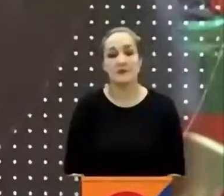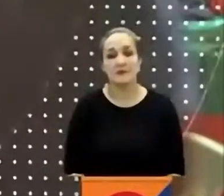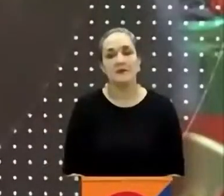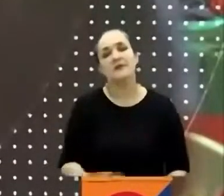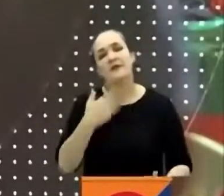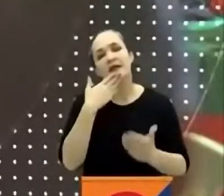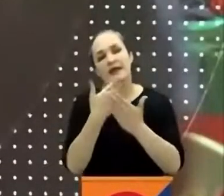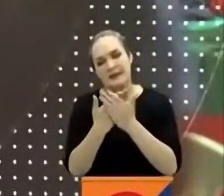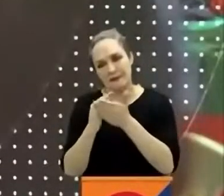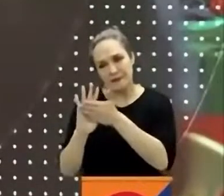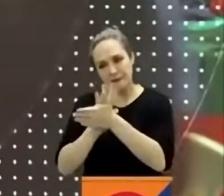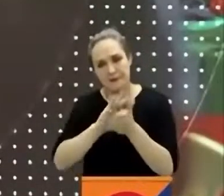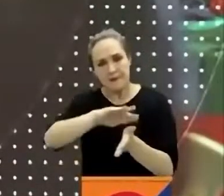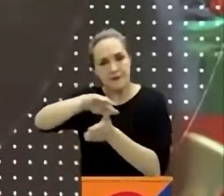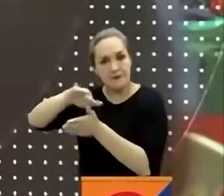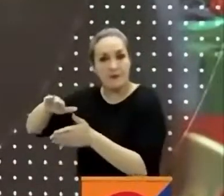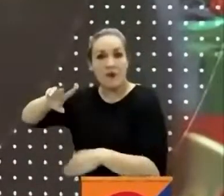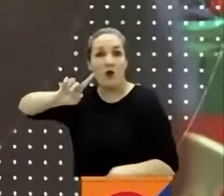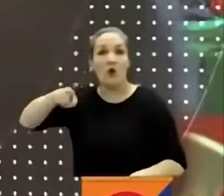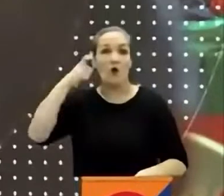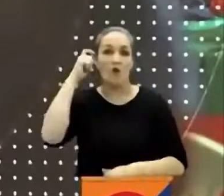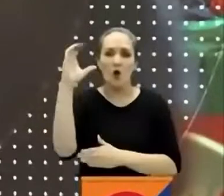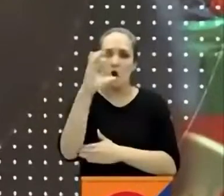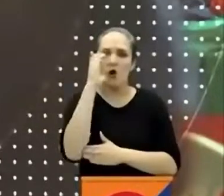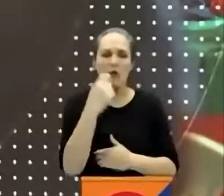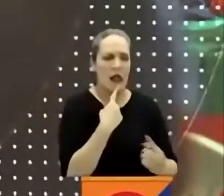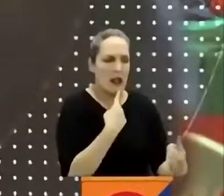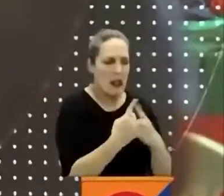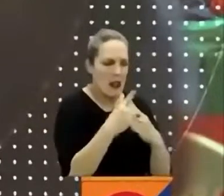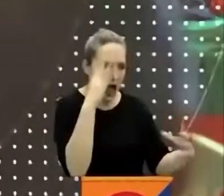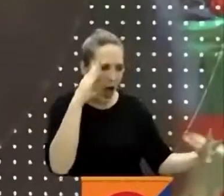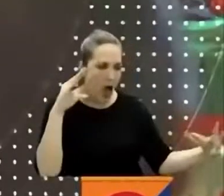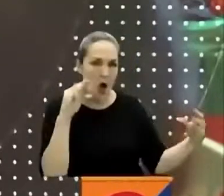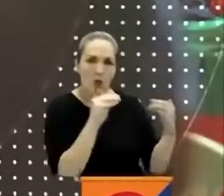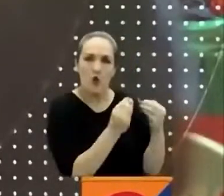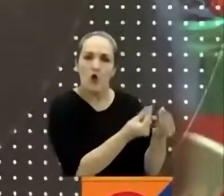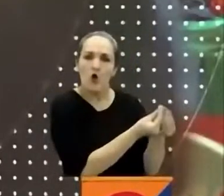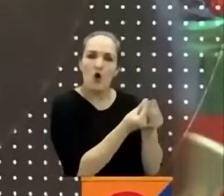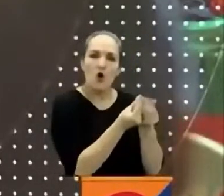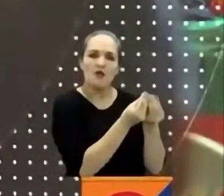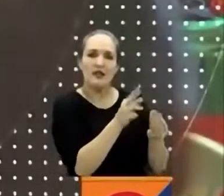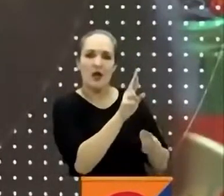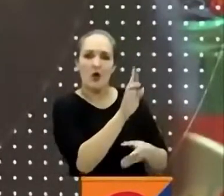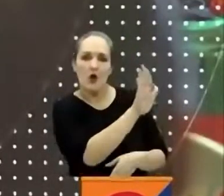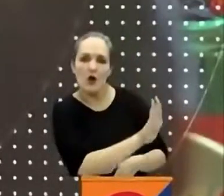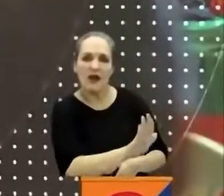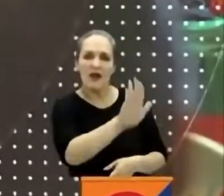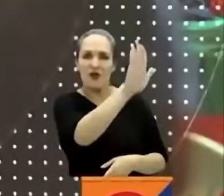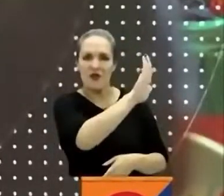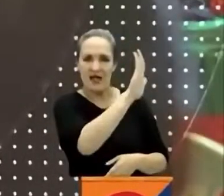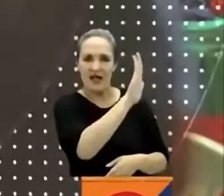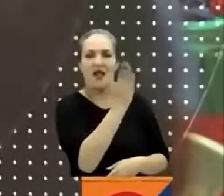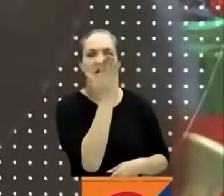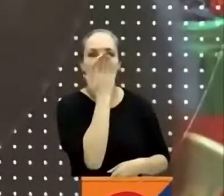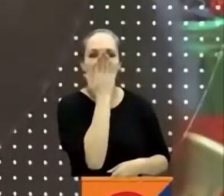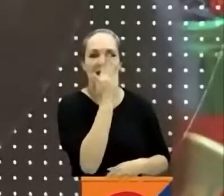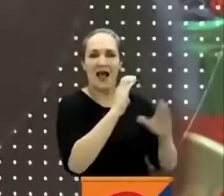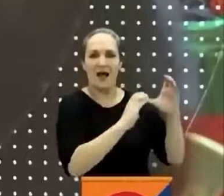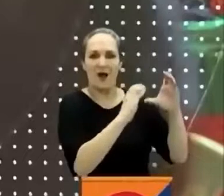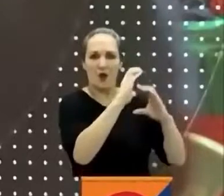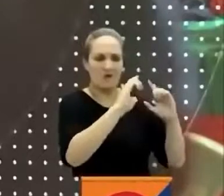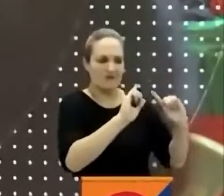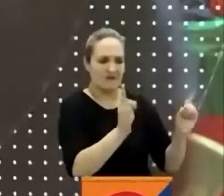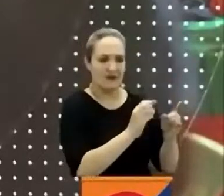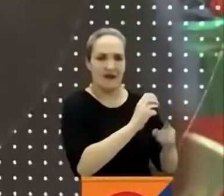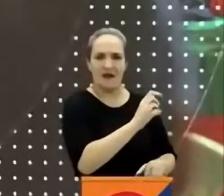Gracias, Edwin. Y el gobierno nacional llegó a acuerdos con el Consejo Regional Indígena del Cauca CRIC. Luego de 15 horas de